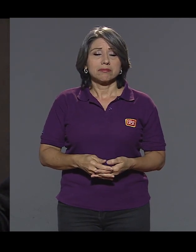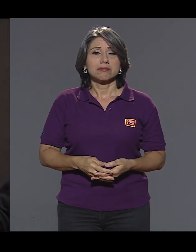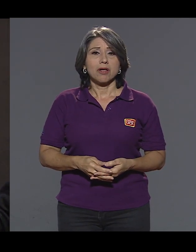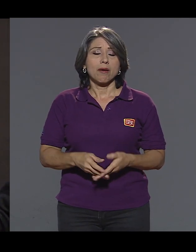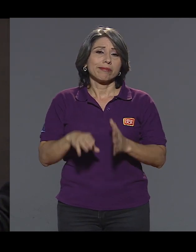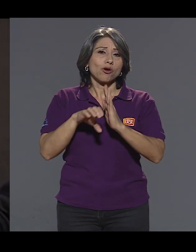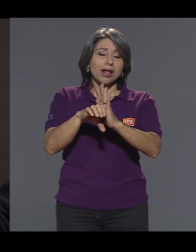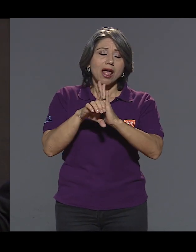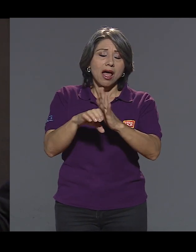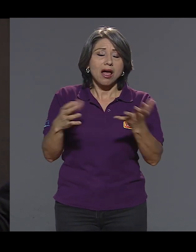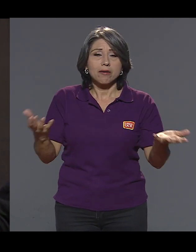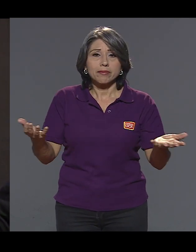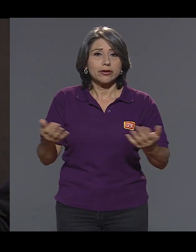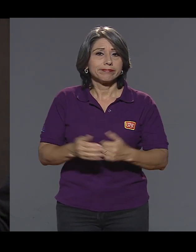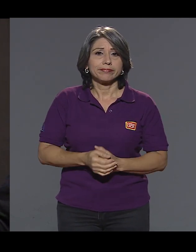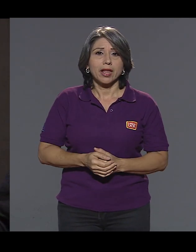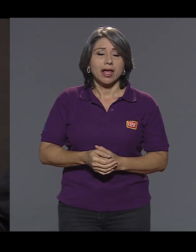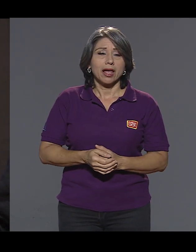Por ejemplo,